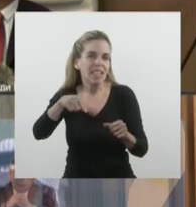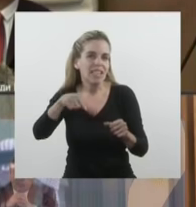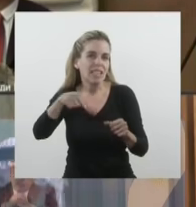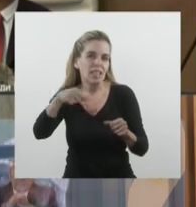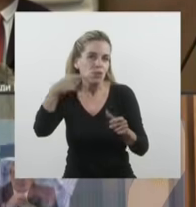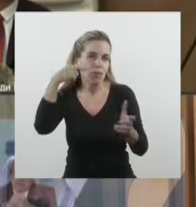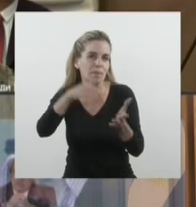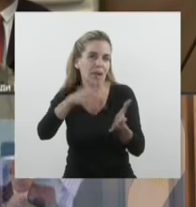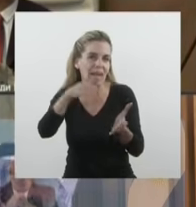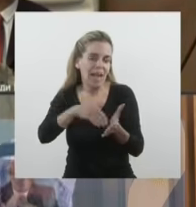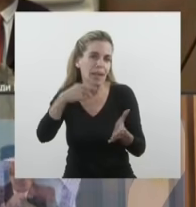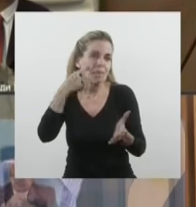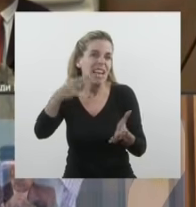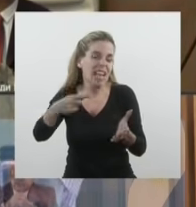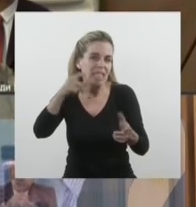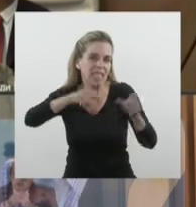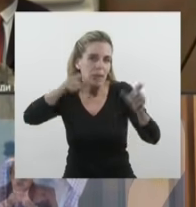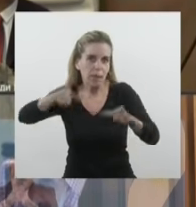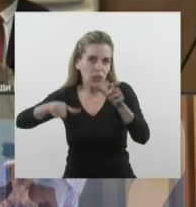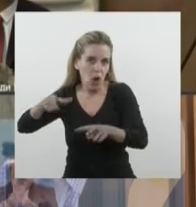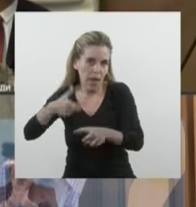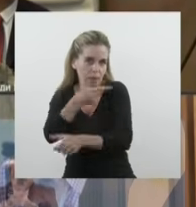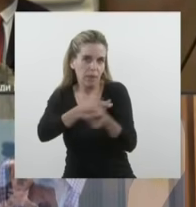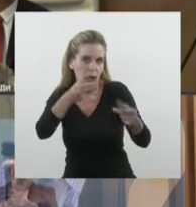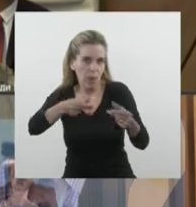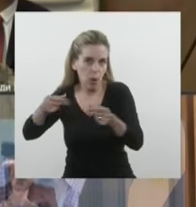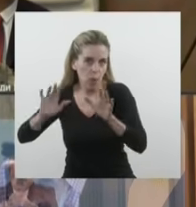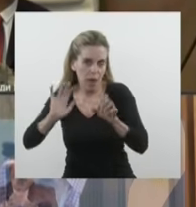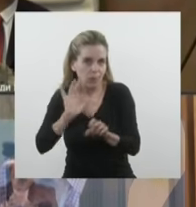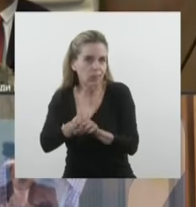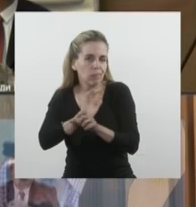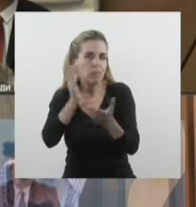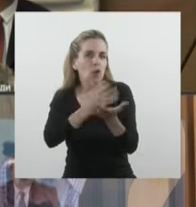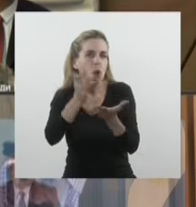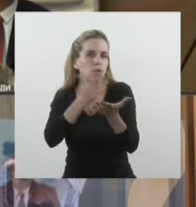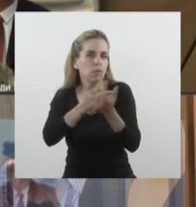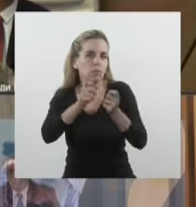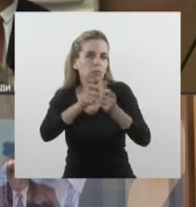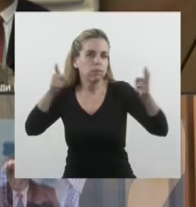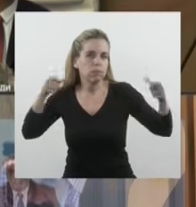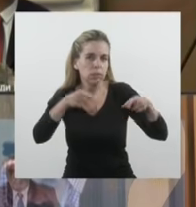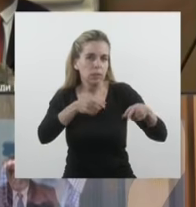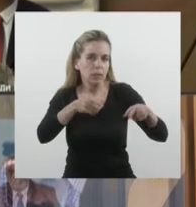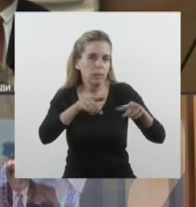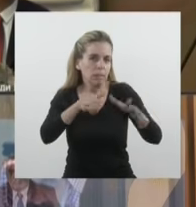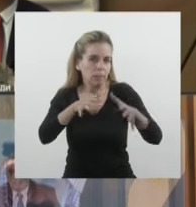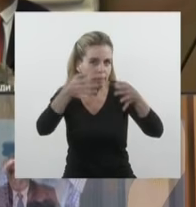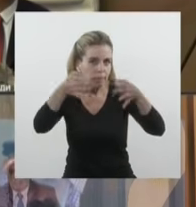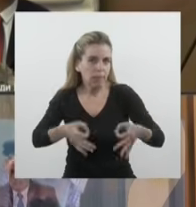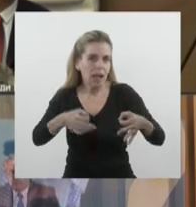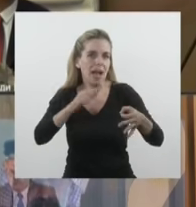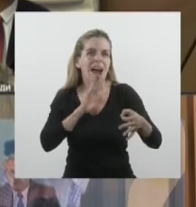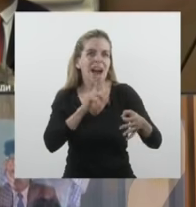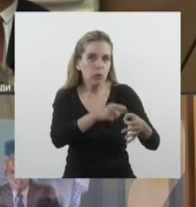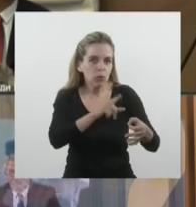es un ejemplo de cómo hacer un producto en masa aunque será asequible a nuestro país y